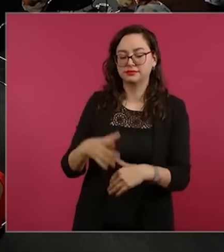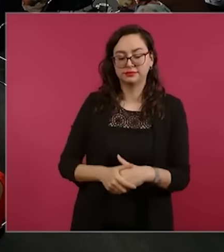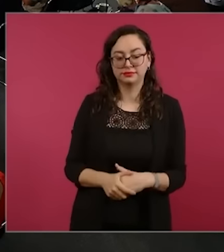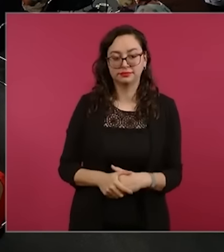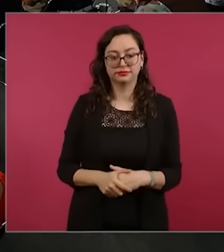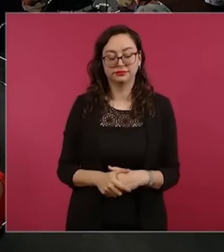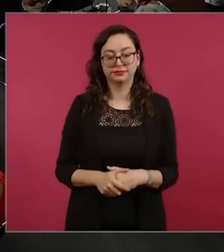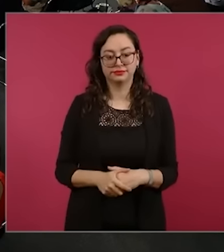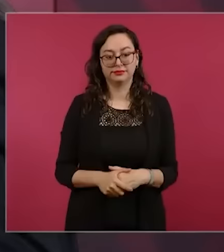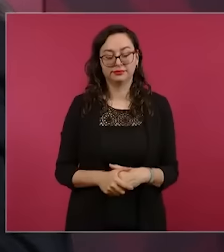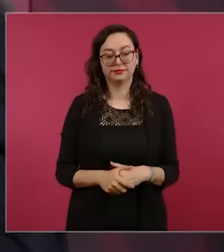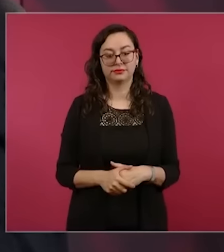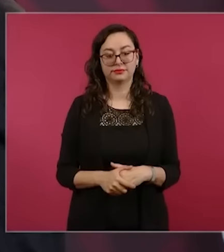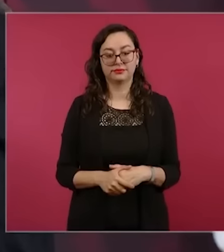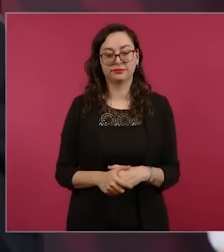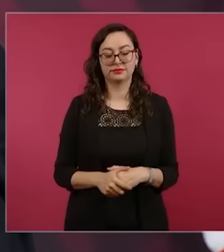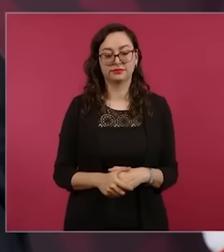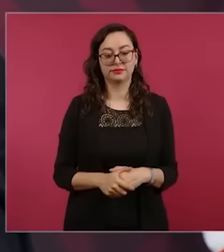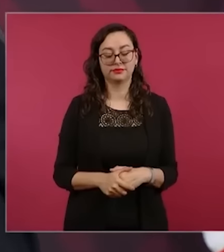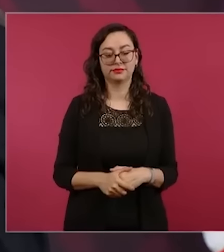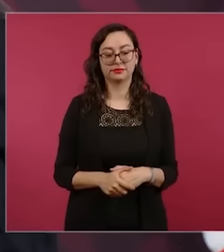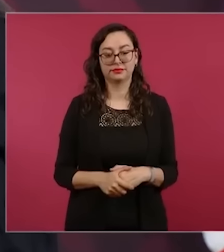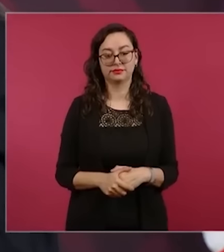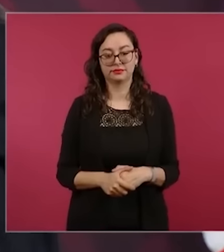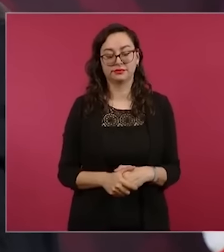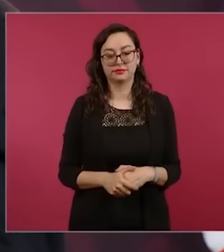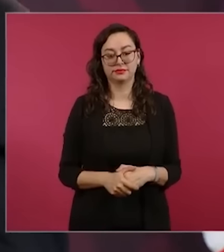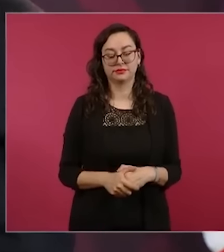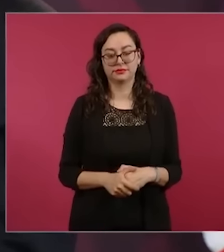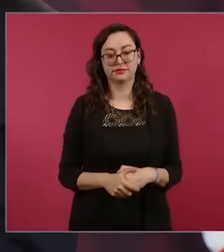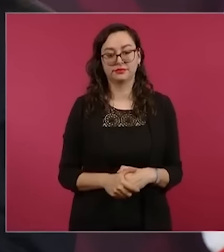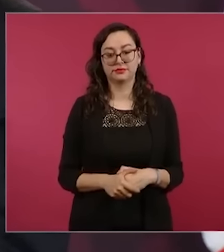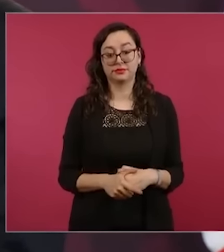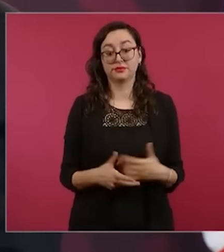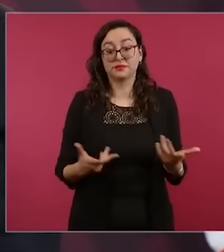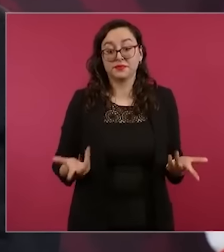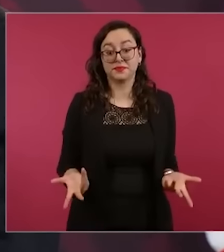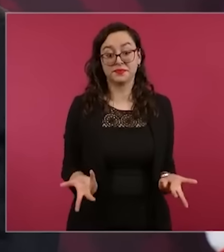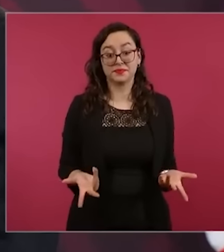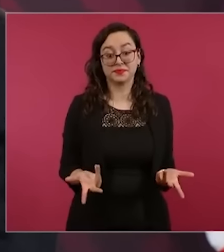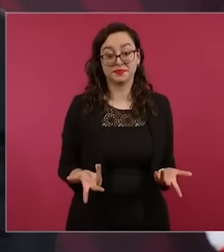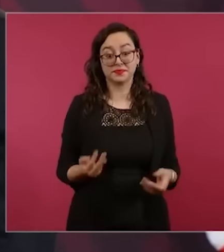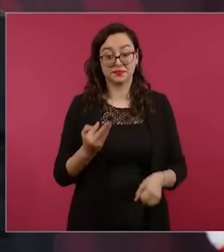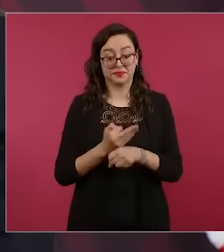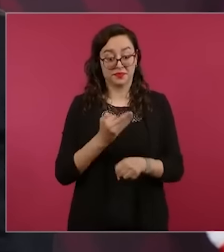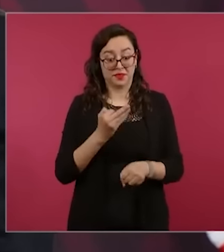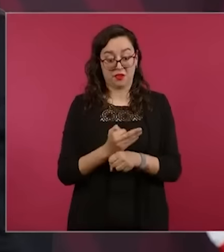Si miren lo de la campaña de narcopresidente,